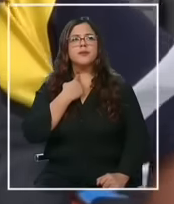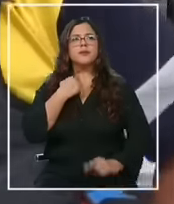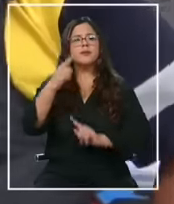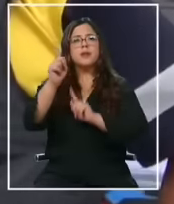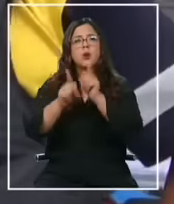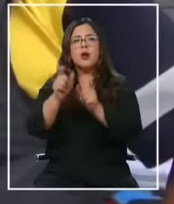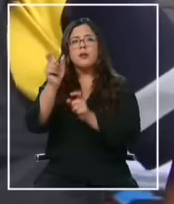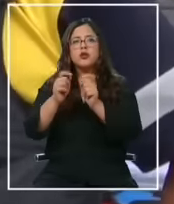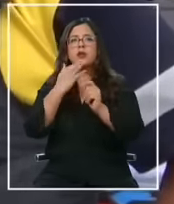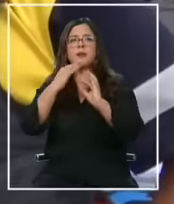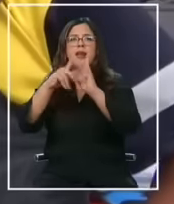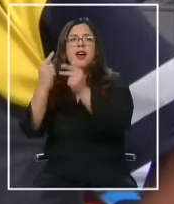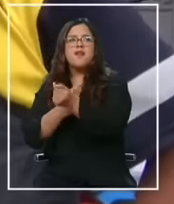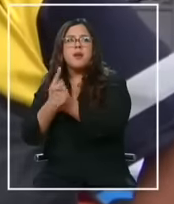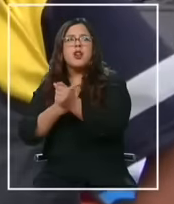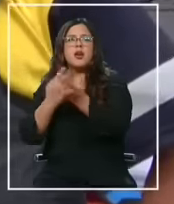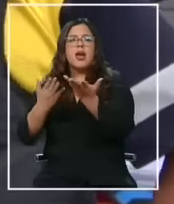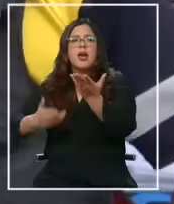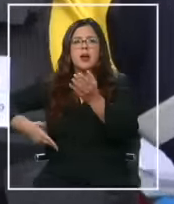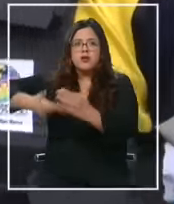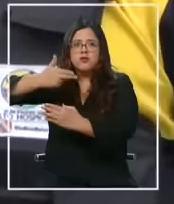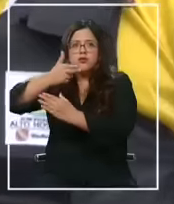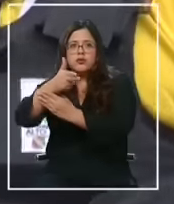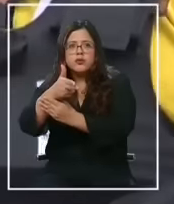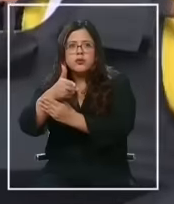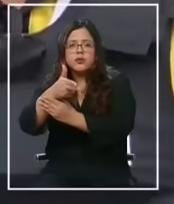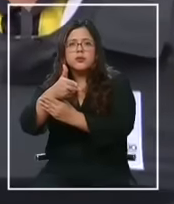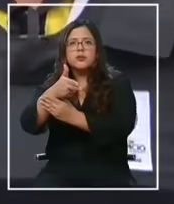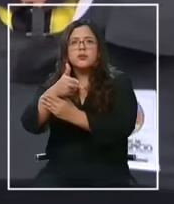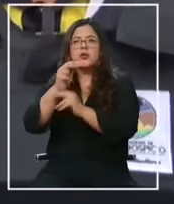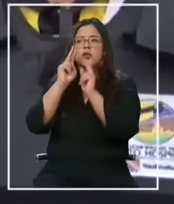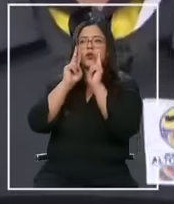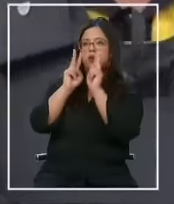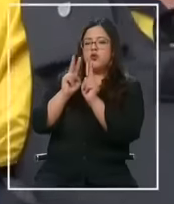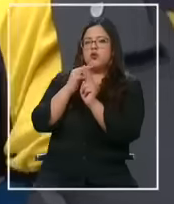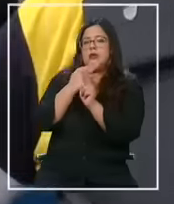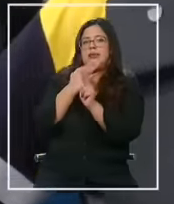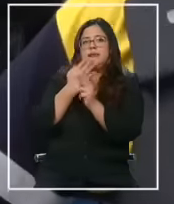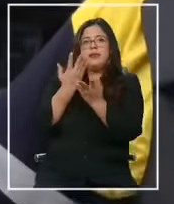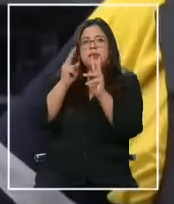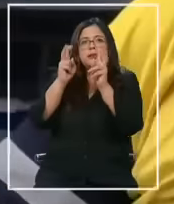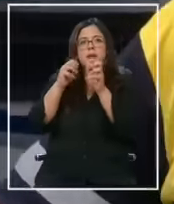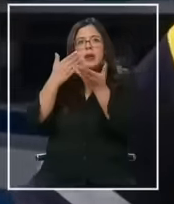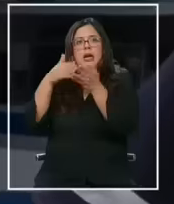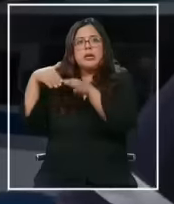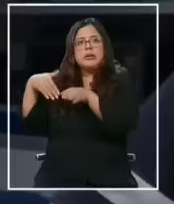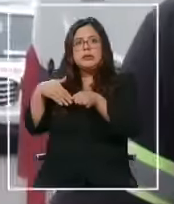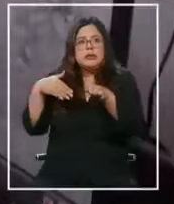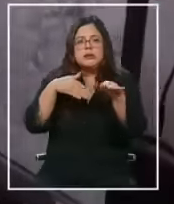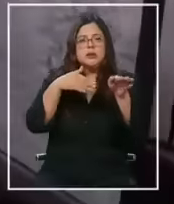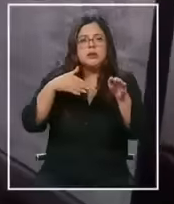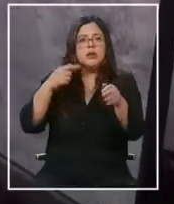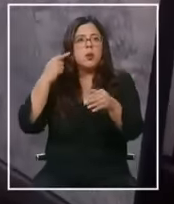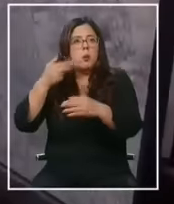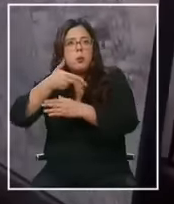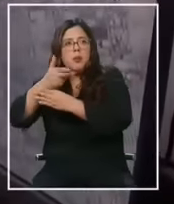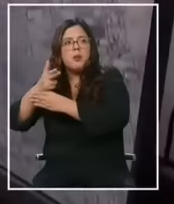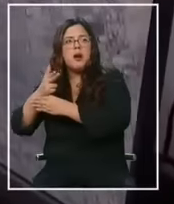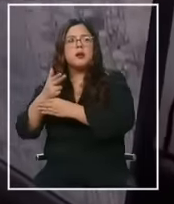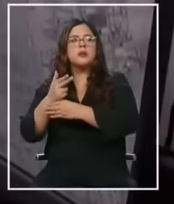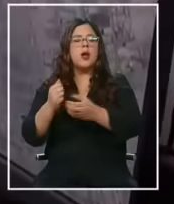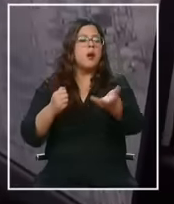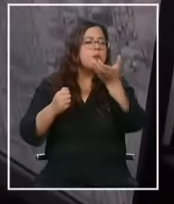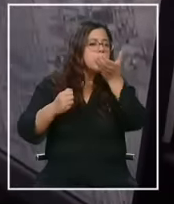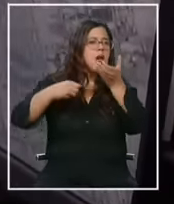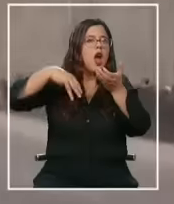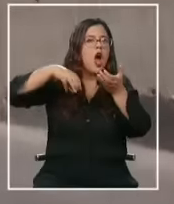Algunos pacientes o familiares de pacientes han sacado armamento o lo hemos visto involucrado en persecuciones o en tiroteos. Móvil